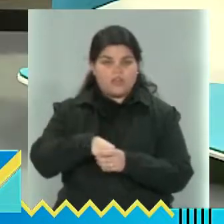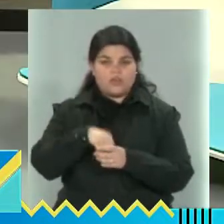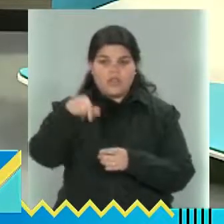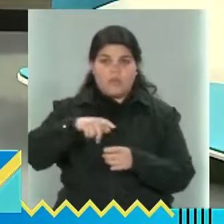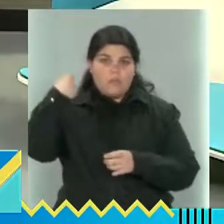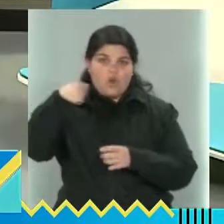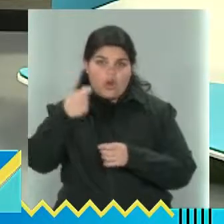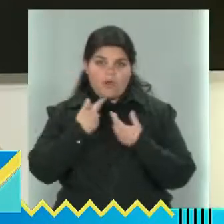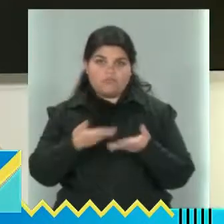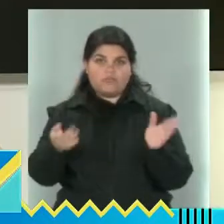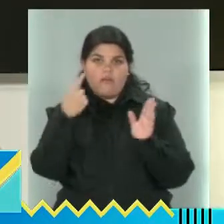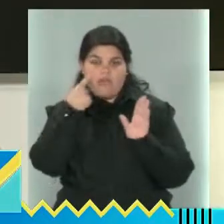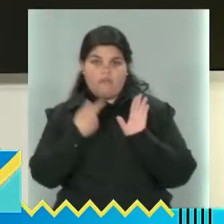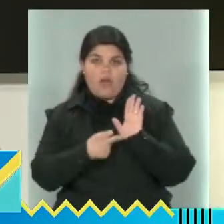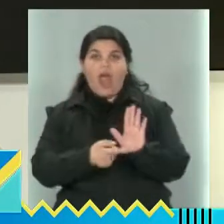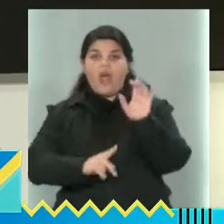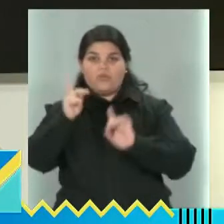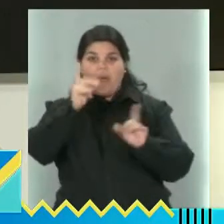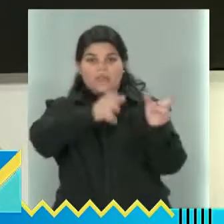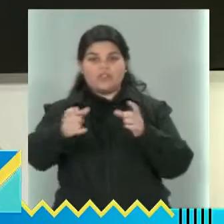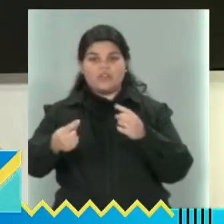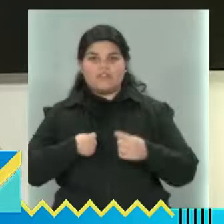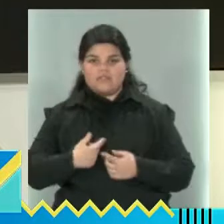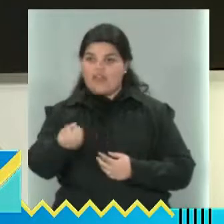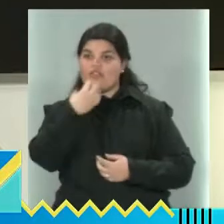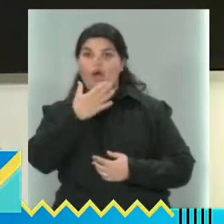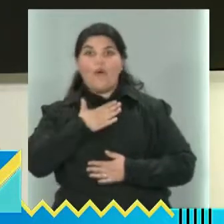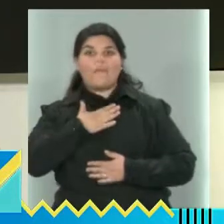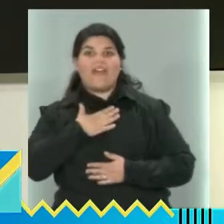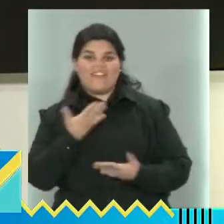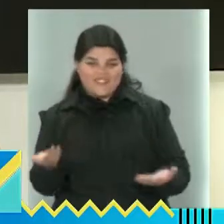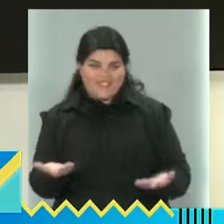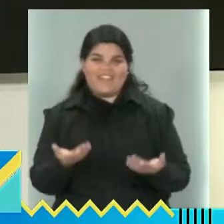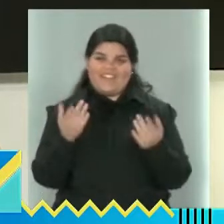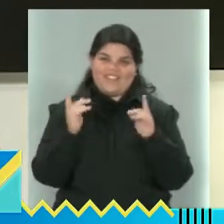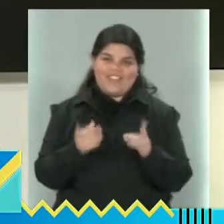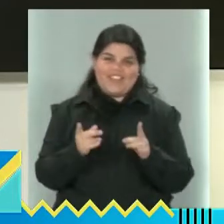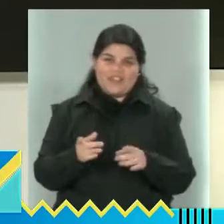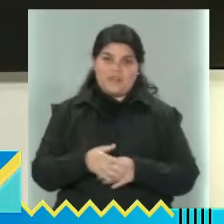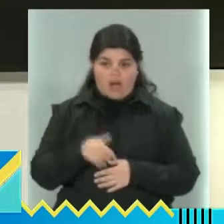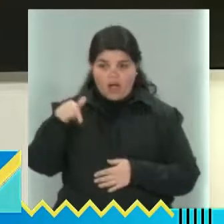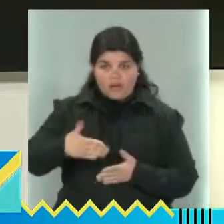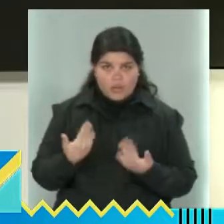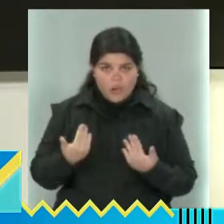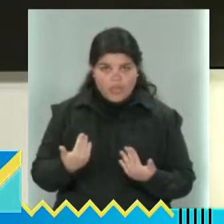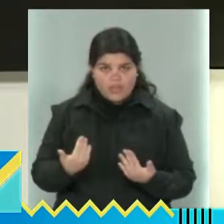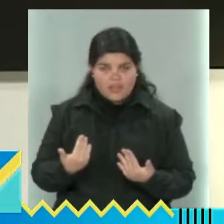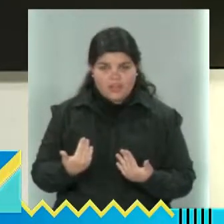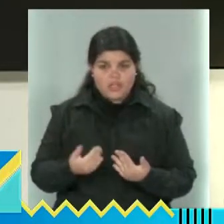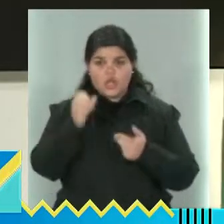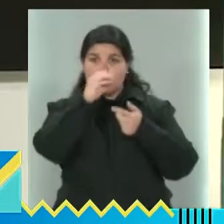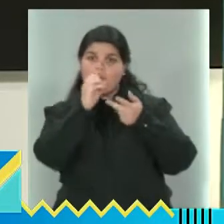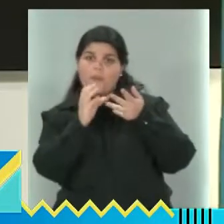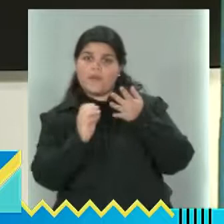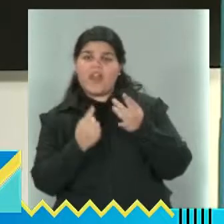al aire. Ya hay gente atrás de cámara que ya empieza a decir, bueno, ya nómbrenme, ¿no es cierto? Bueno, ¿podemos hacerlo ahora? De nombrar a cada